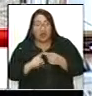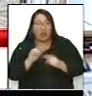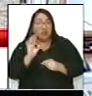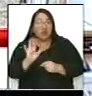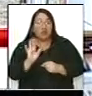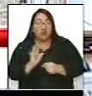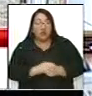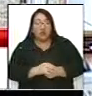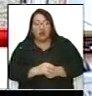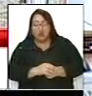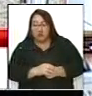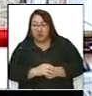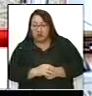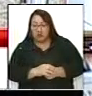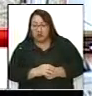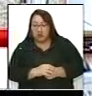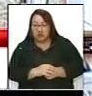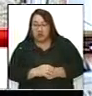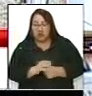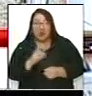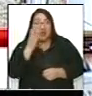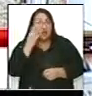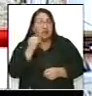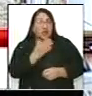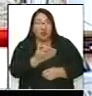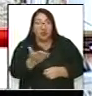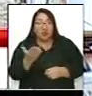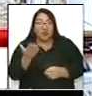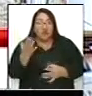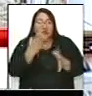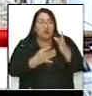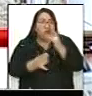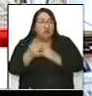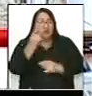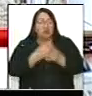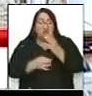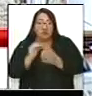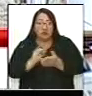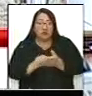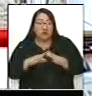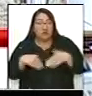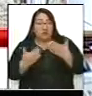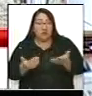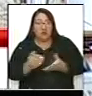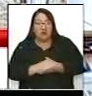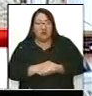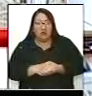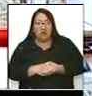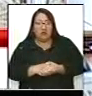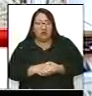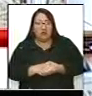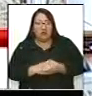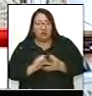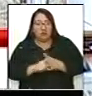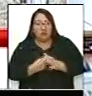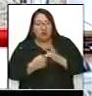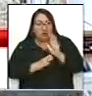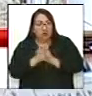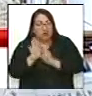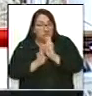desde las experiencias de ustedes, nutrirnos y poder a poder empezar a